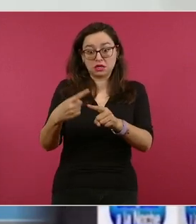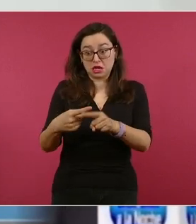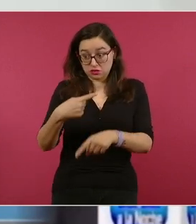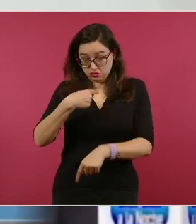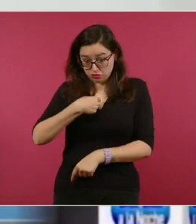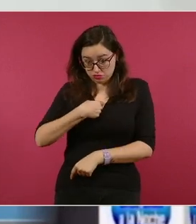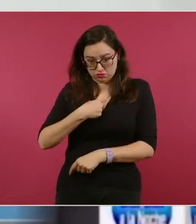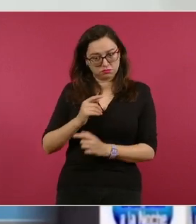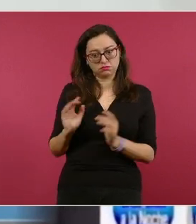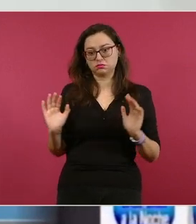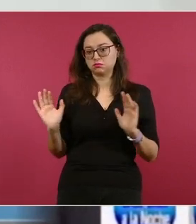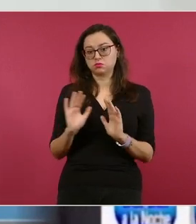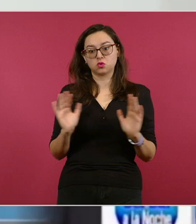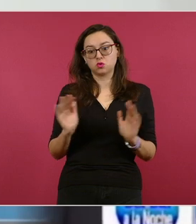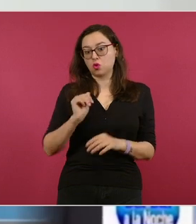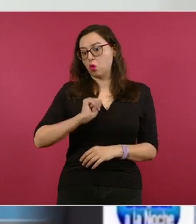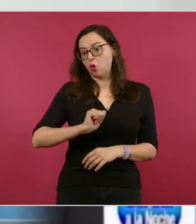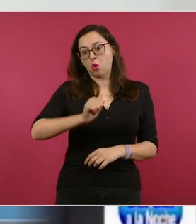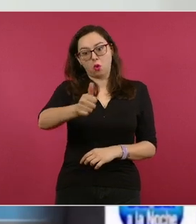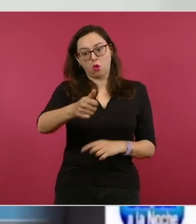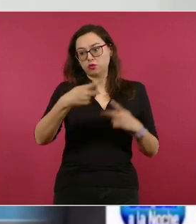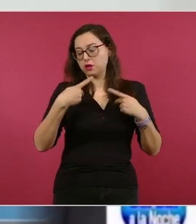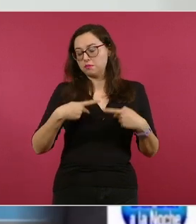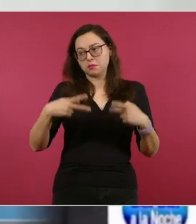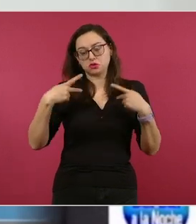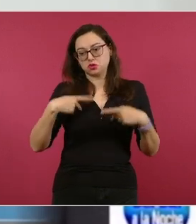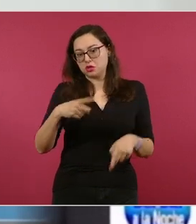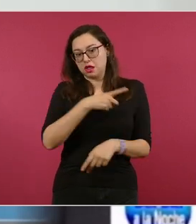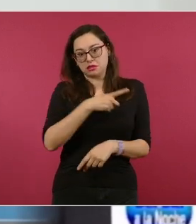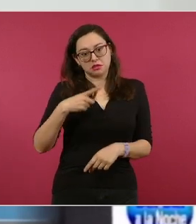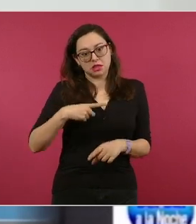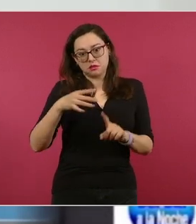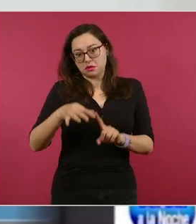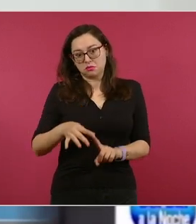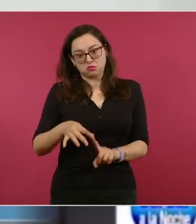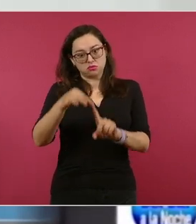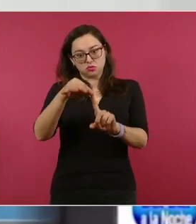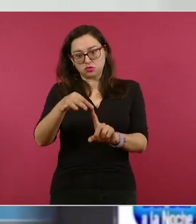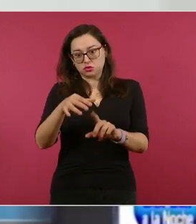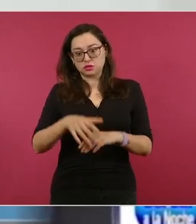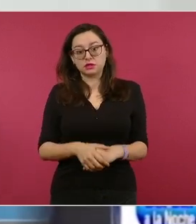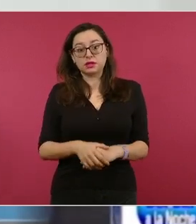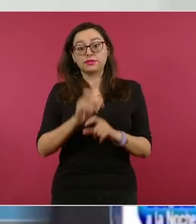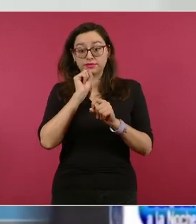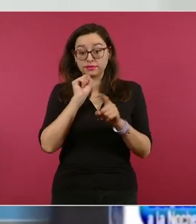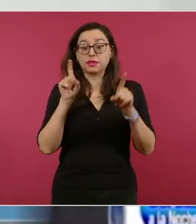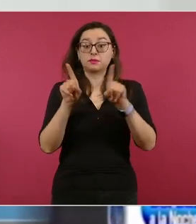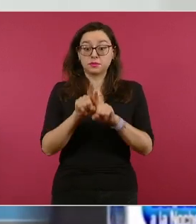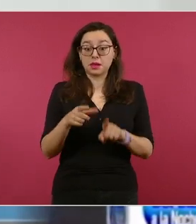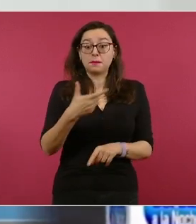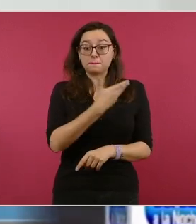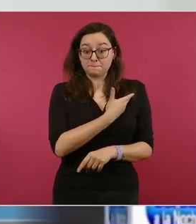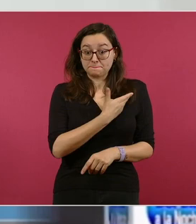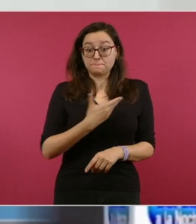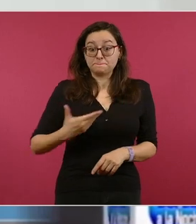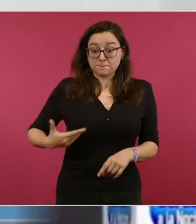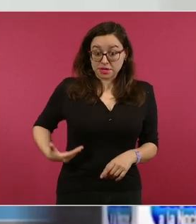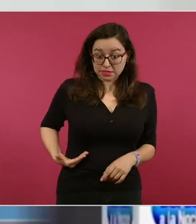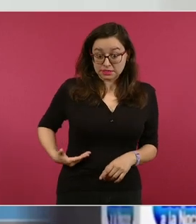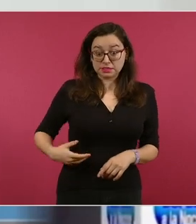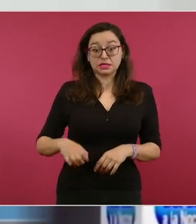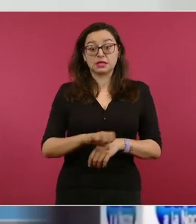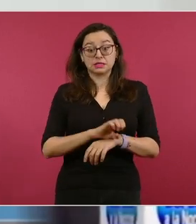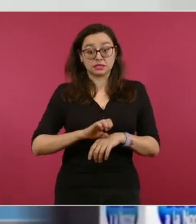parece pertinente, en lo que haga relación a temas diplomáticos. Y también hablé con el señor presidente de la República y le